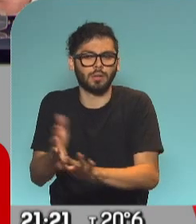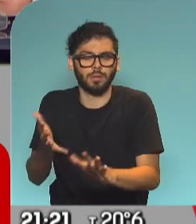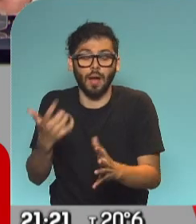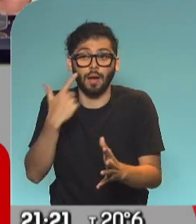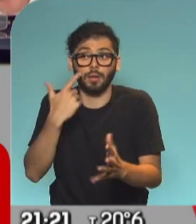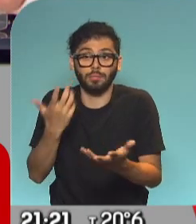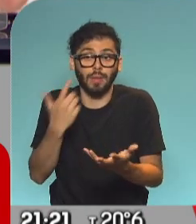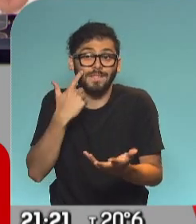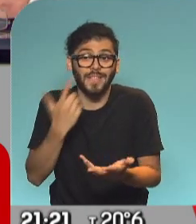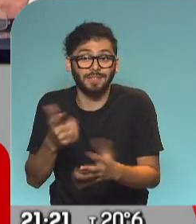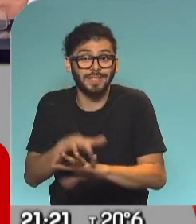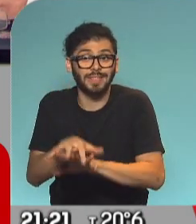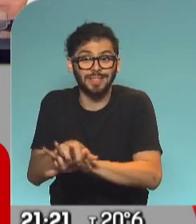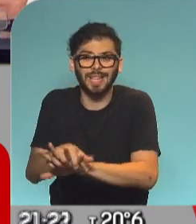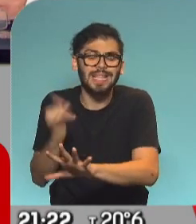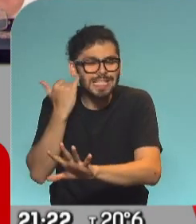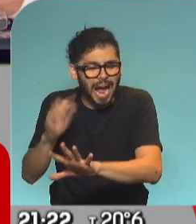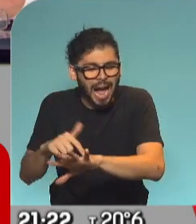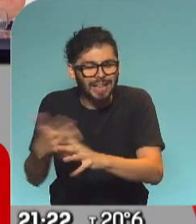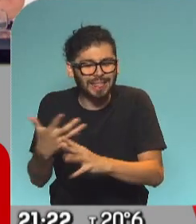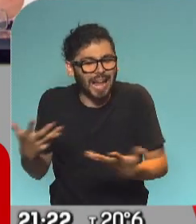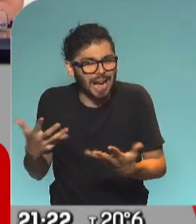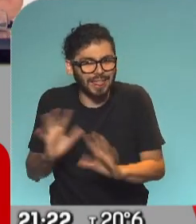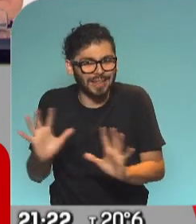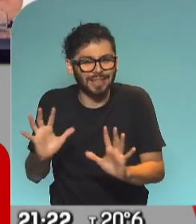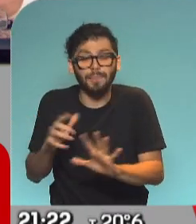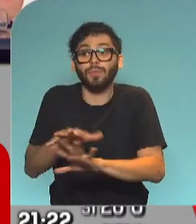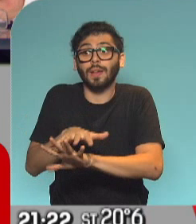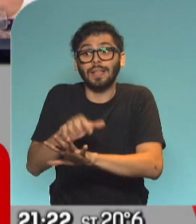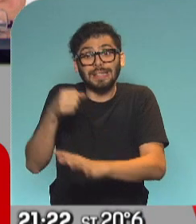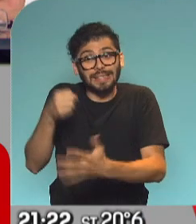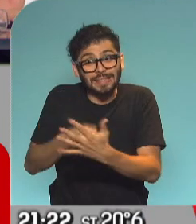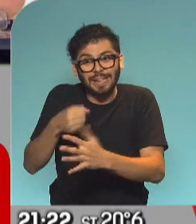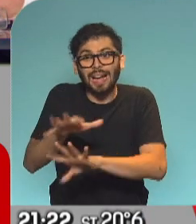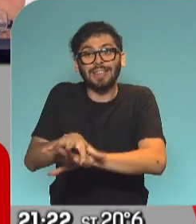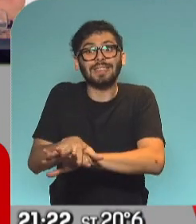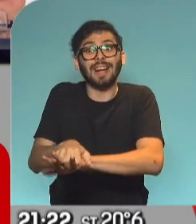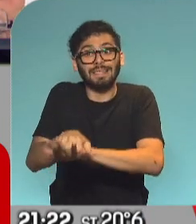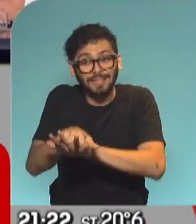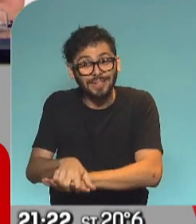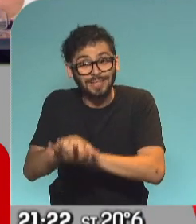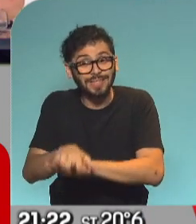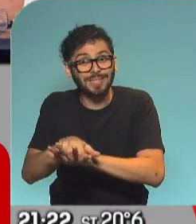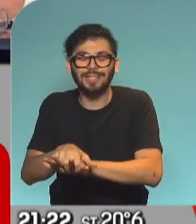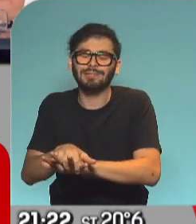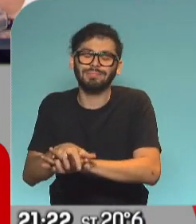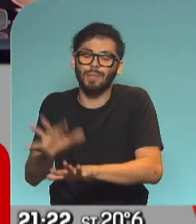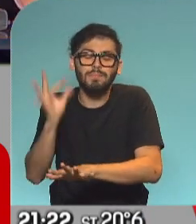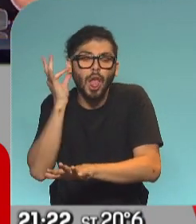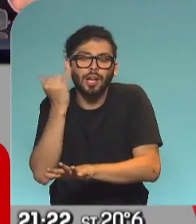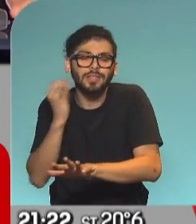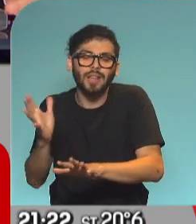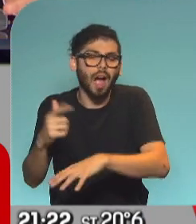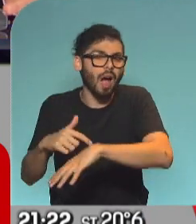de reanimación, que ya eran tardías. En el momento en que se intentó resucitar a Diego Maradona llevaba